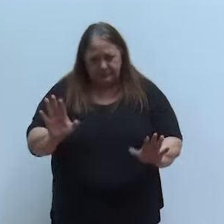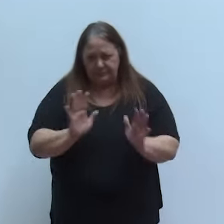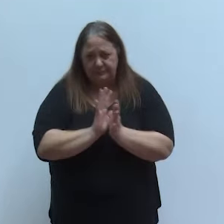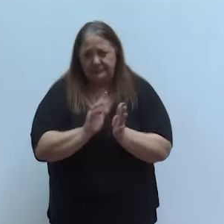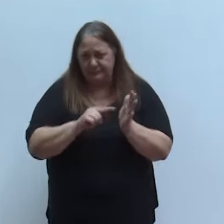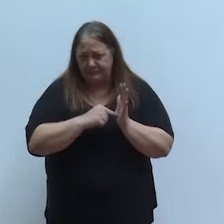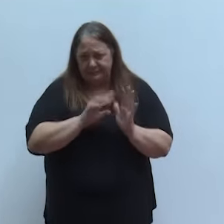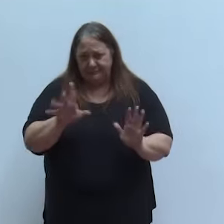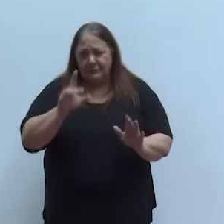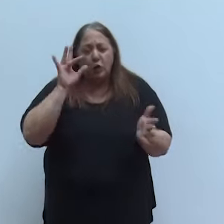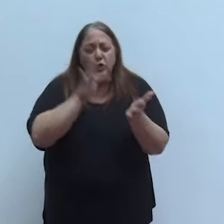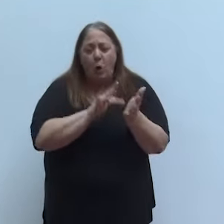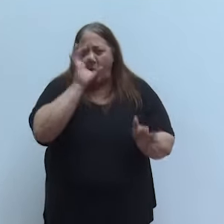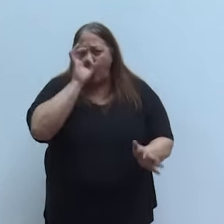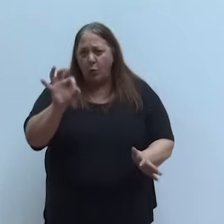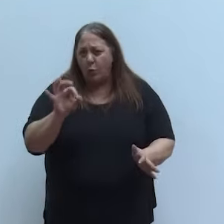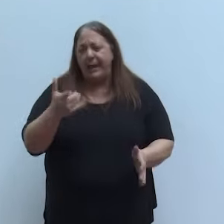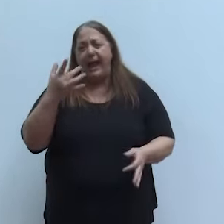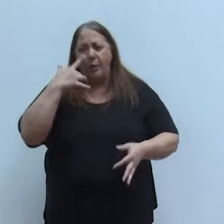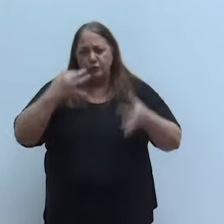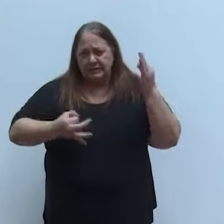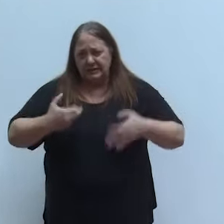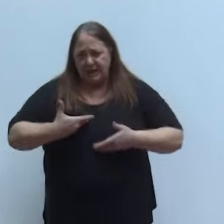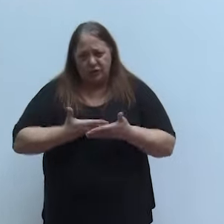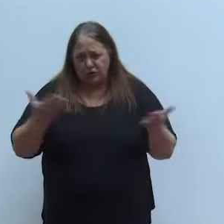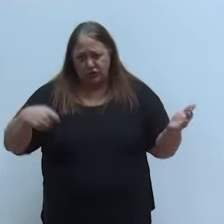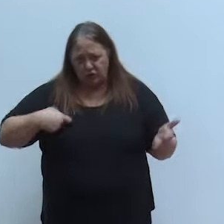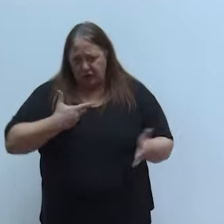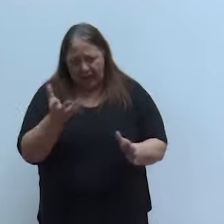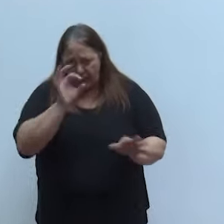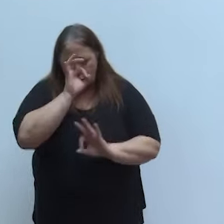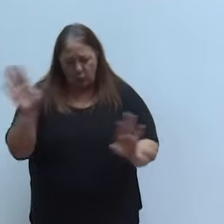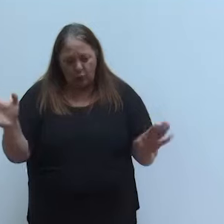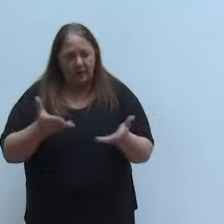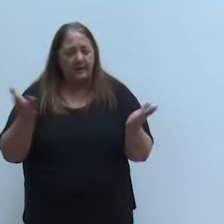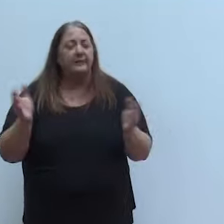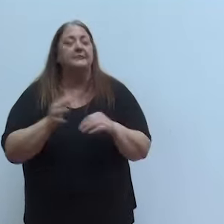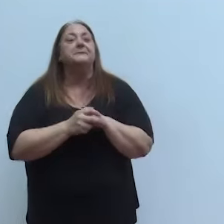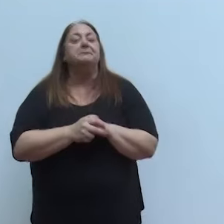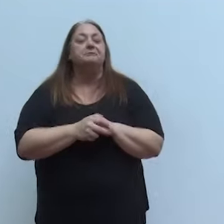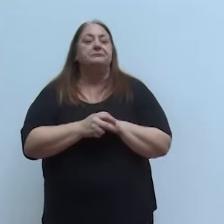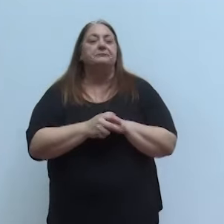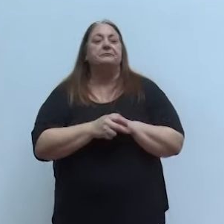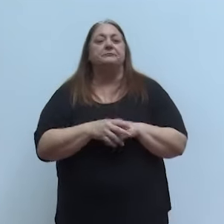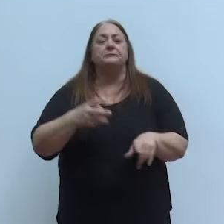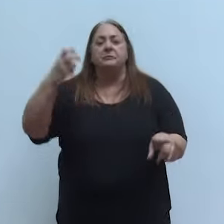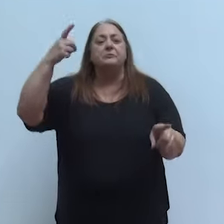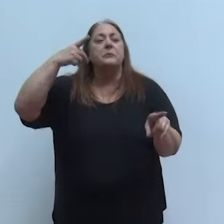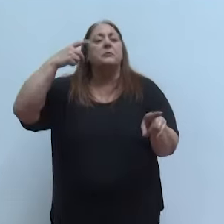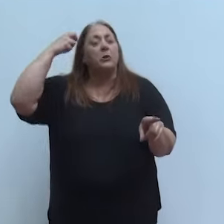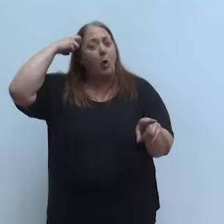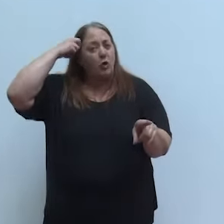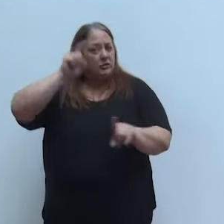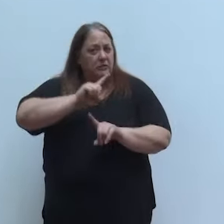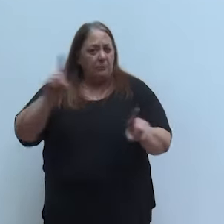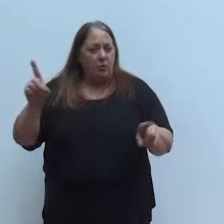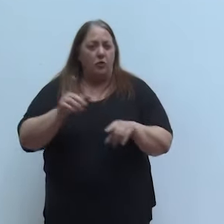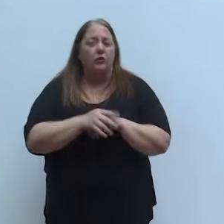justamente lo tiene su nombre que el radicalismo también lo defendió y lo pusieron en la constitución del 94 bueno en solo 2s años